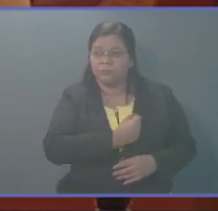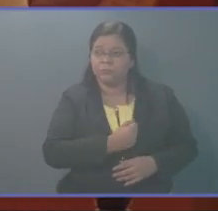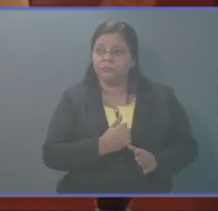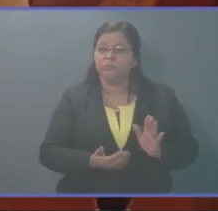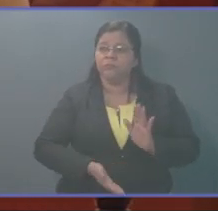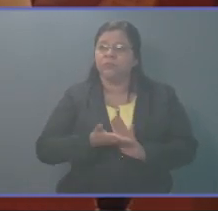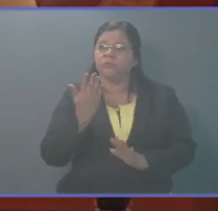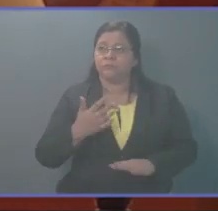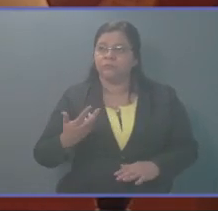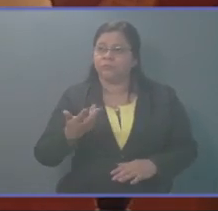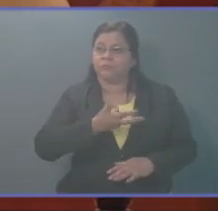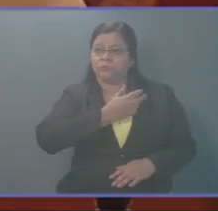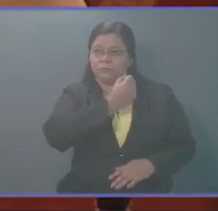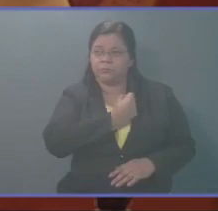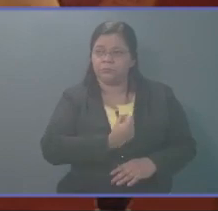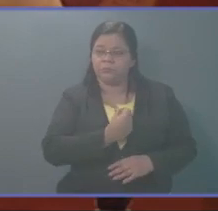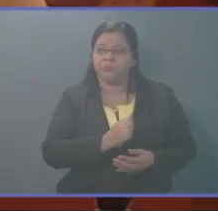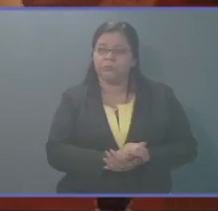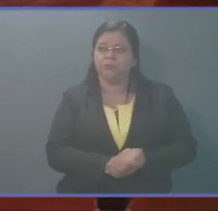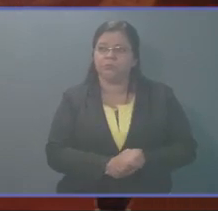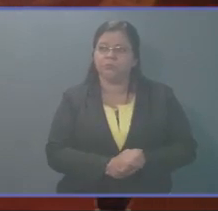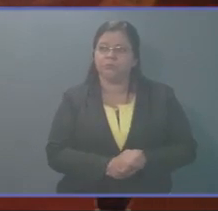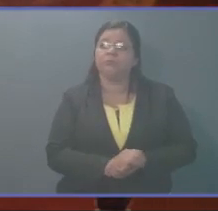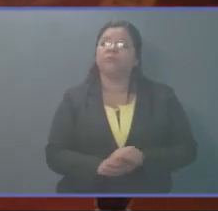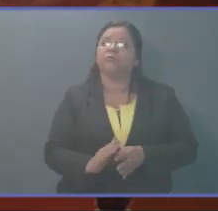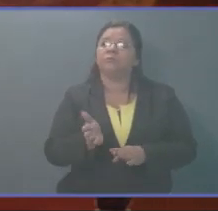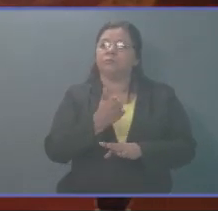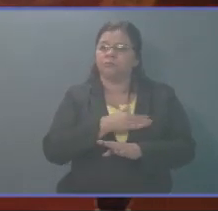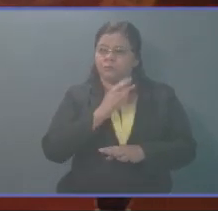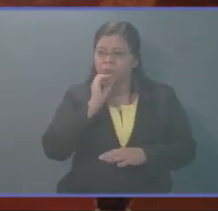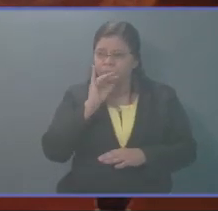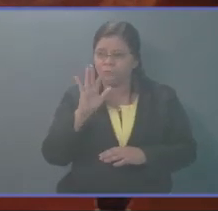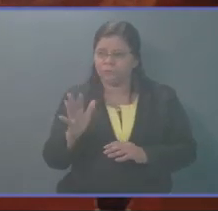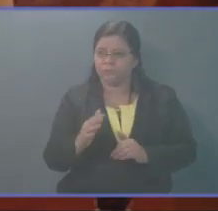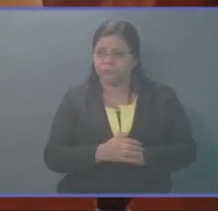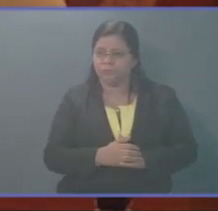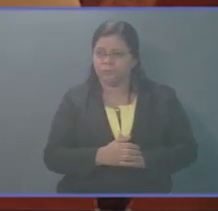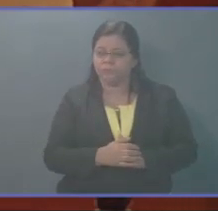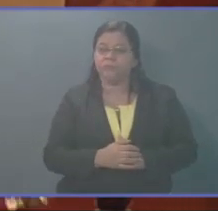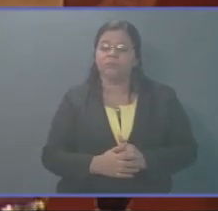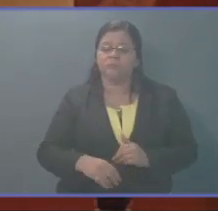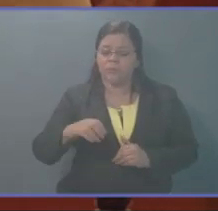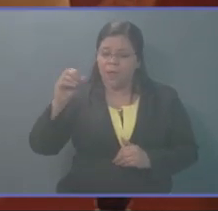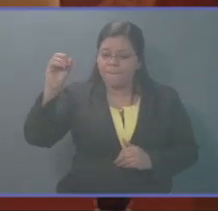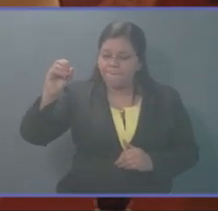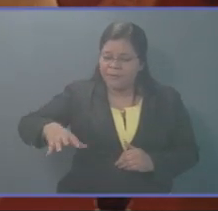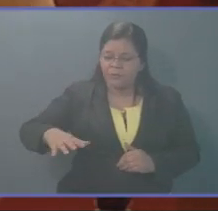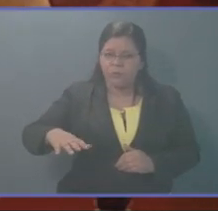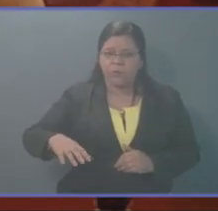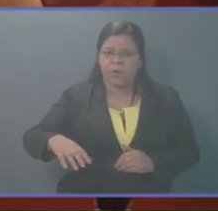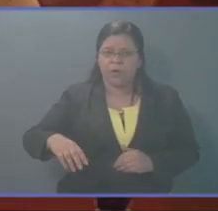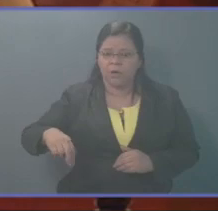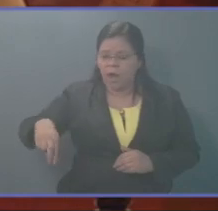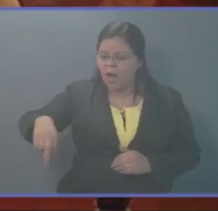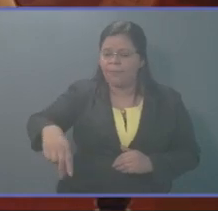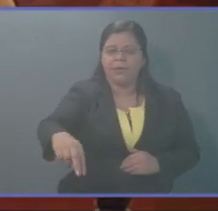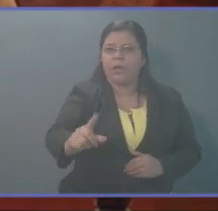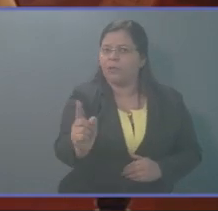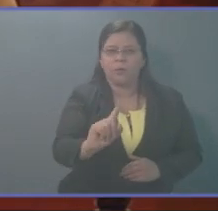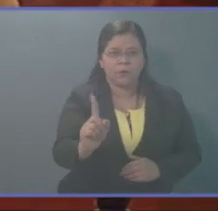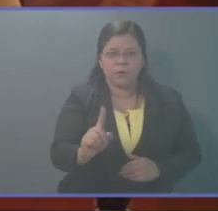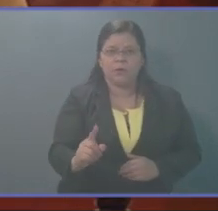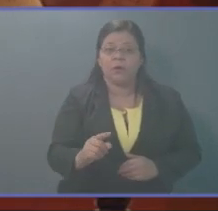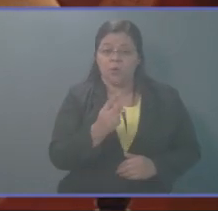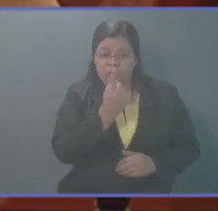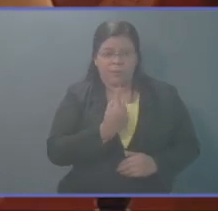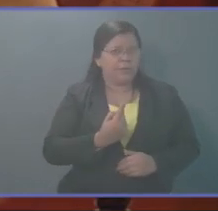hoy estamos sufriendo. Y como lo dijimos también juntos, la basura no tiene patas, sino que también alguien irresponsable